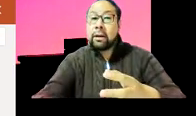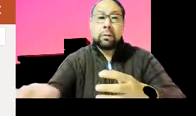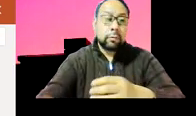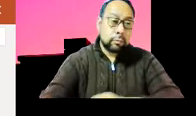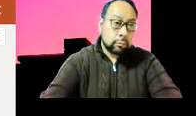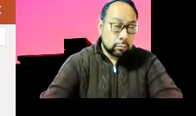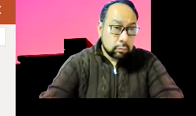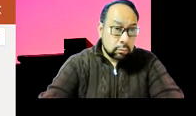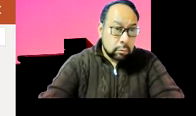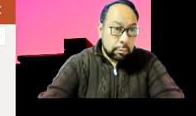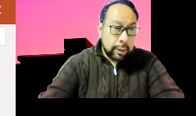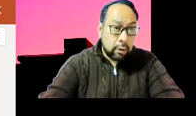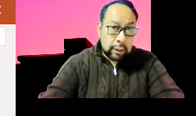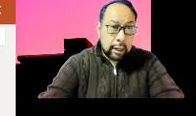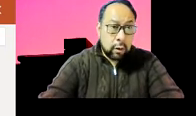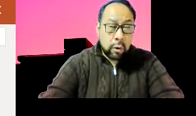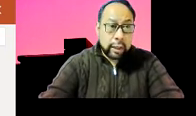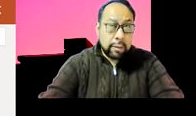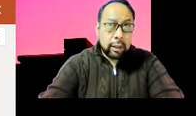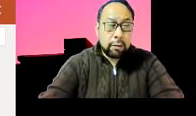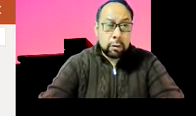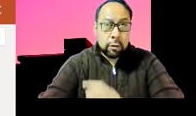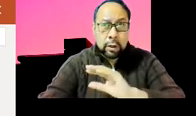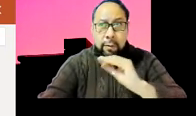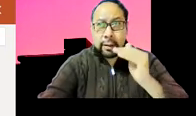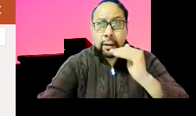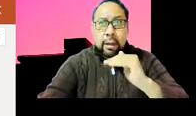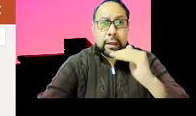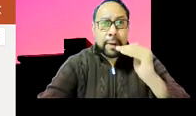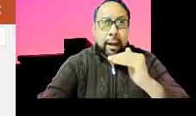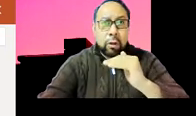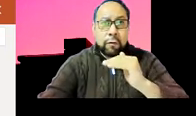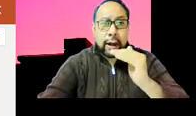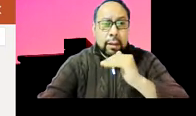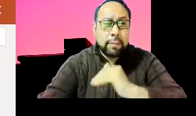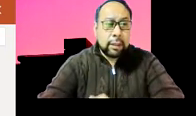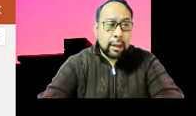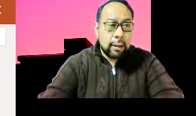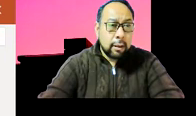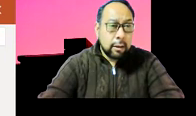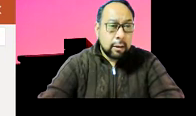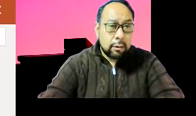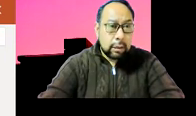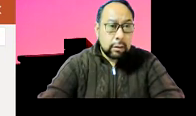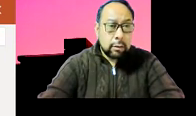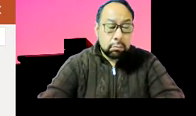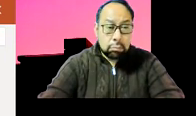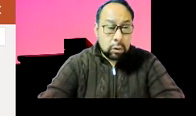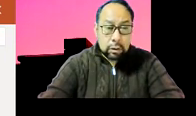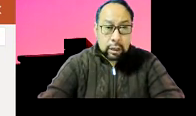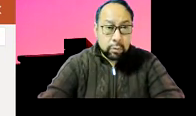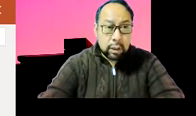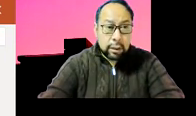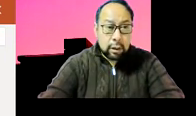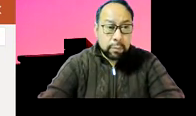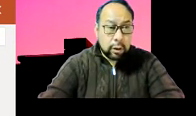saber hacerlo. Pero sí, algo, no hay que mentir. Entonces, una vez separando falacia de mentira, ¿sí?